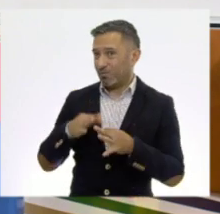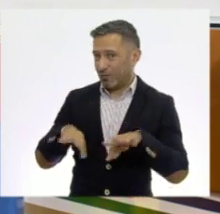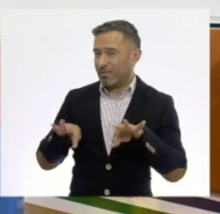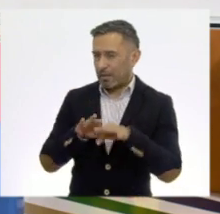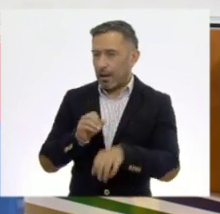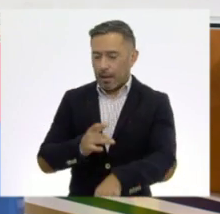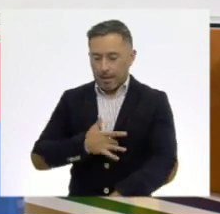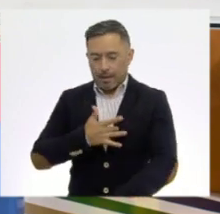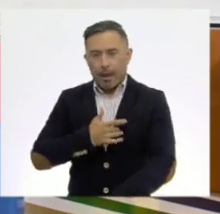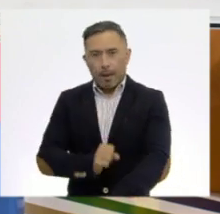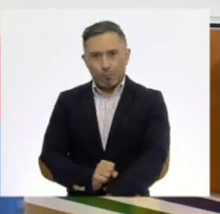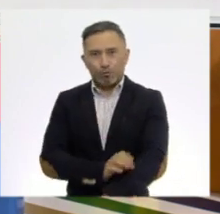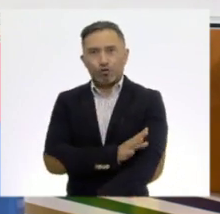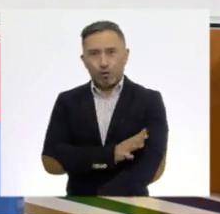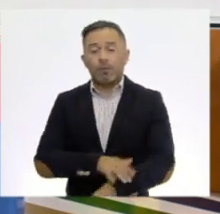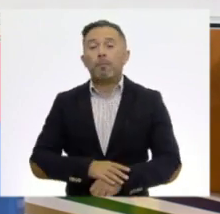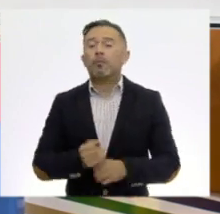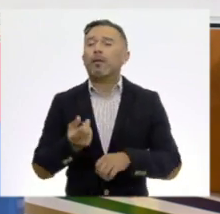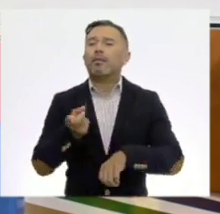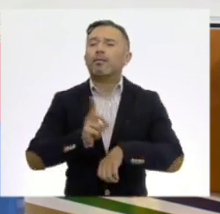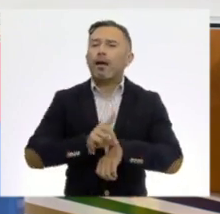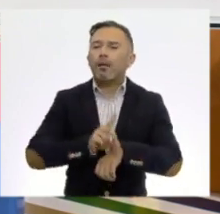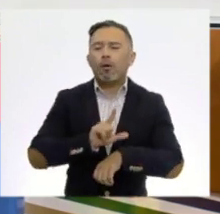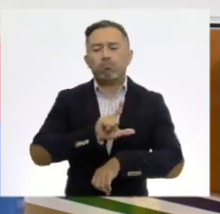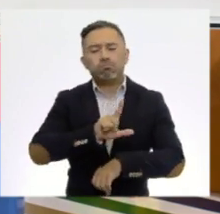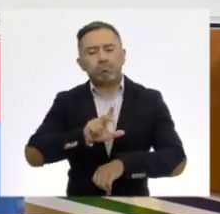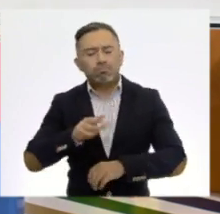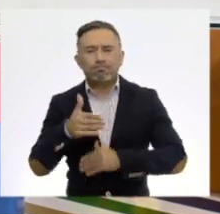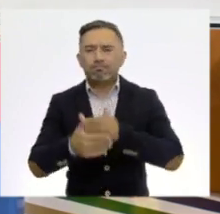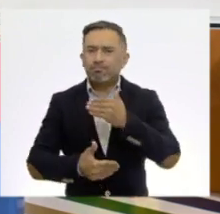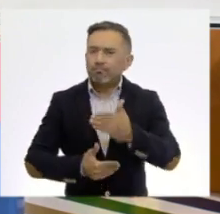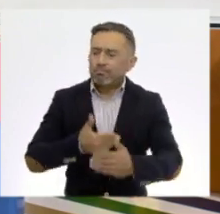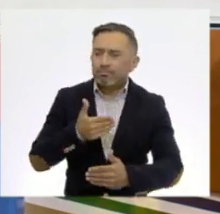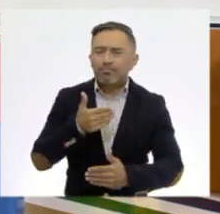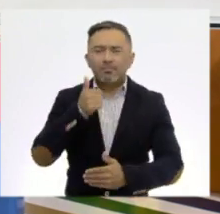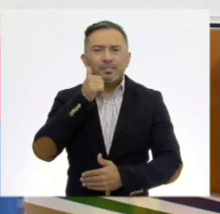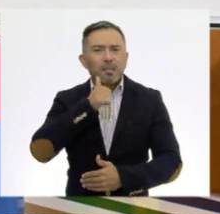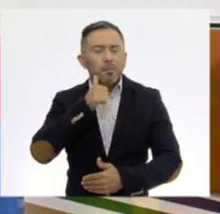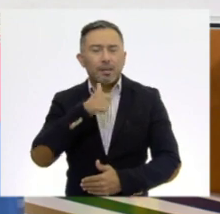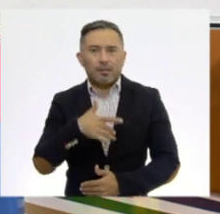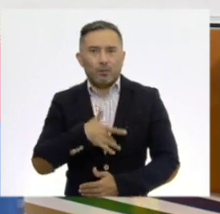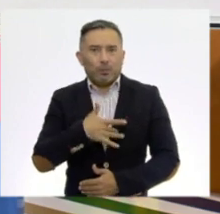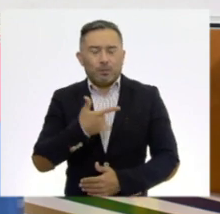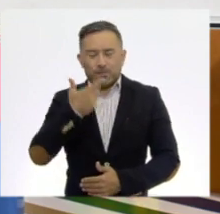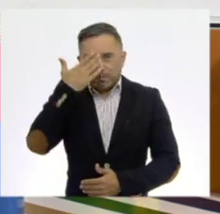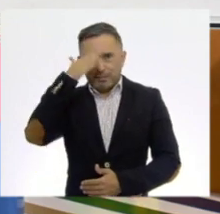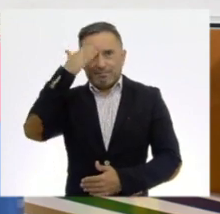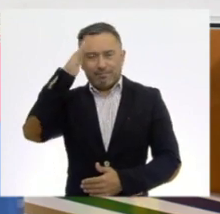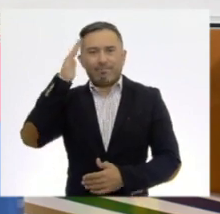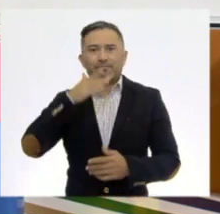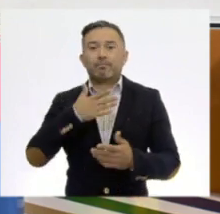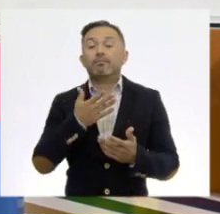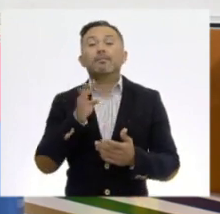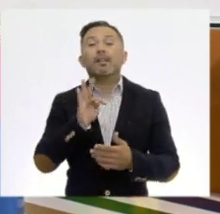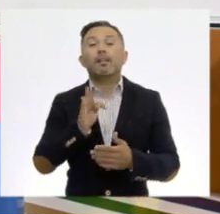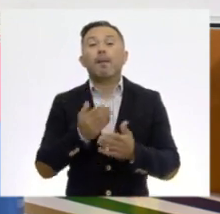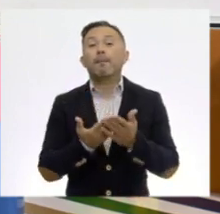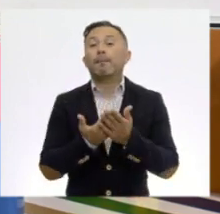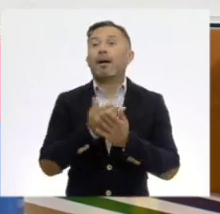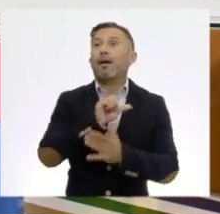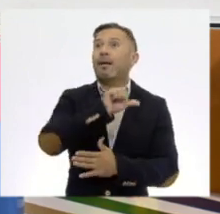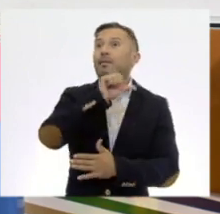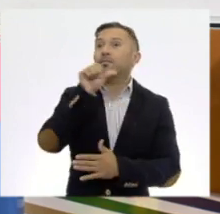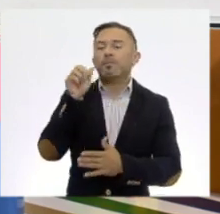vivimos una gran cantidad de situaciones diferentes. Es decir, probablemente a lo largo del día tú digas, bueno,